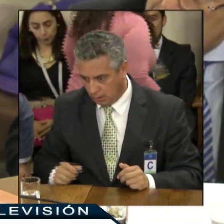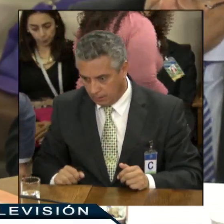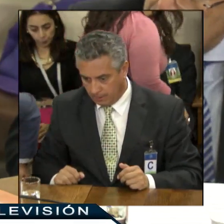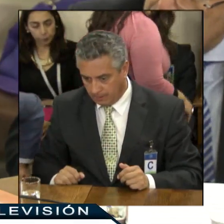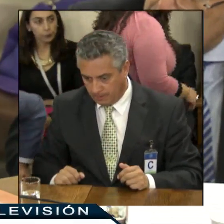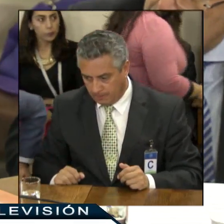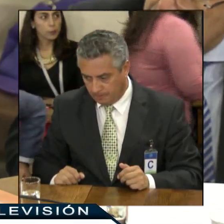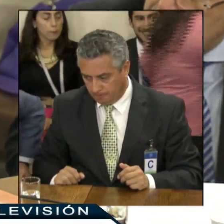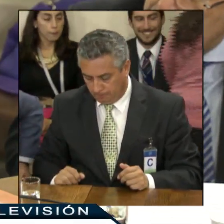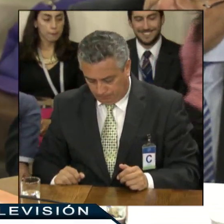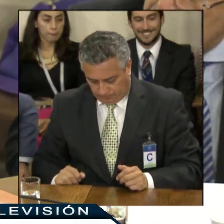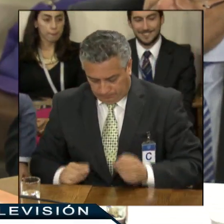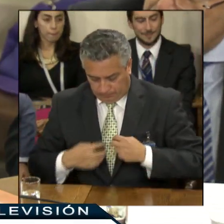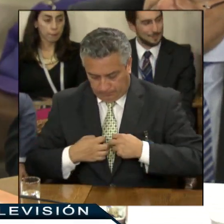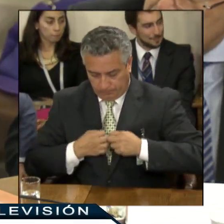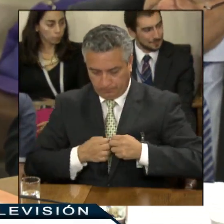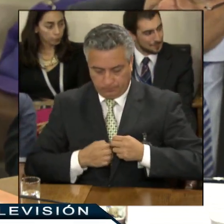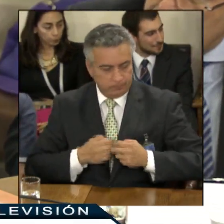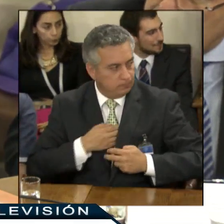presidente